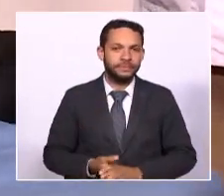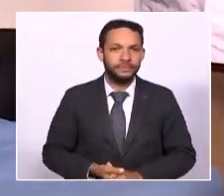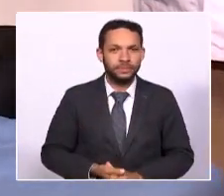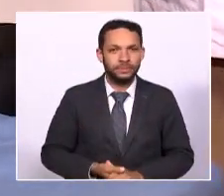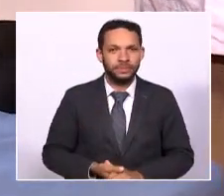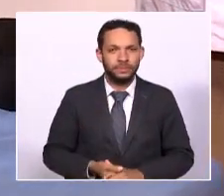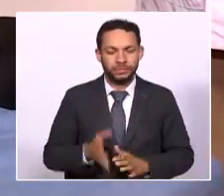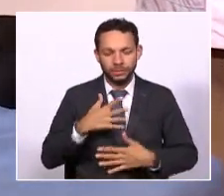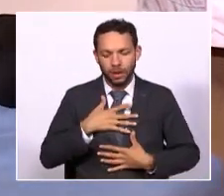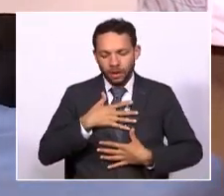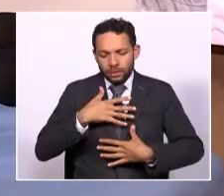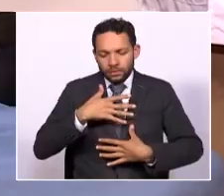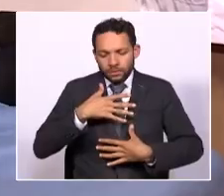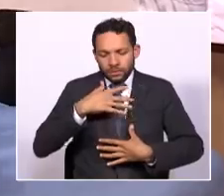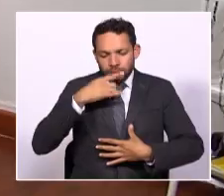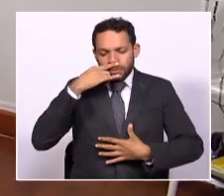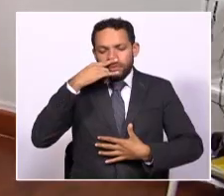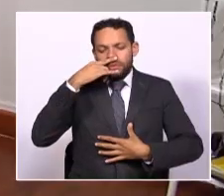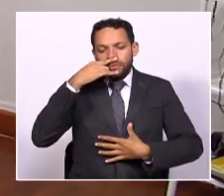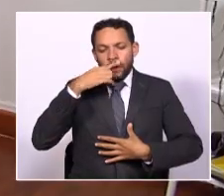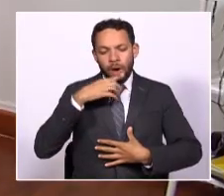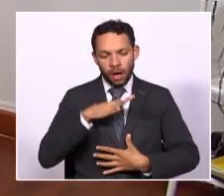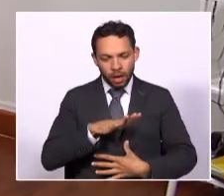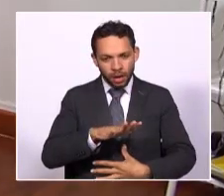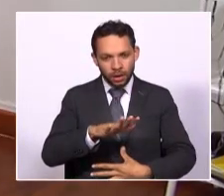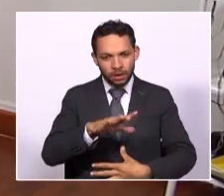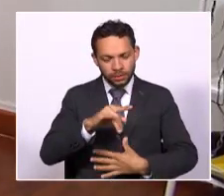Inhala. Afuera.